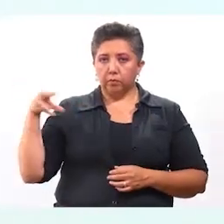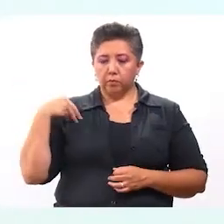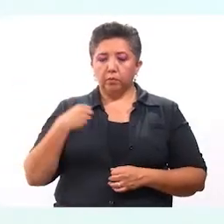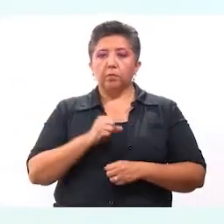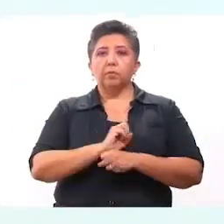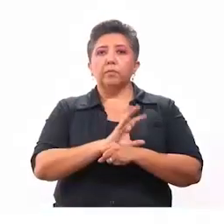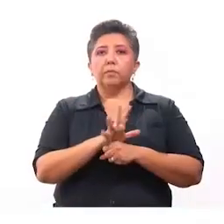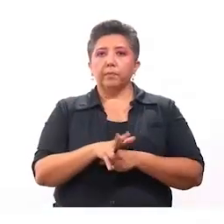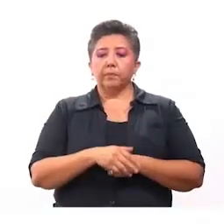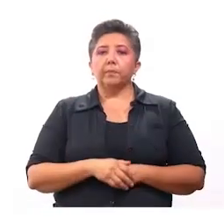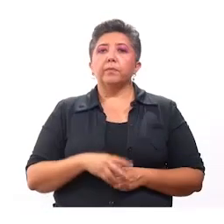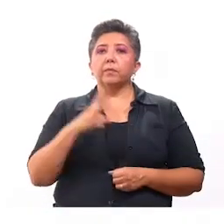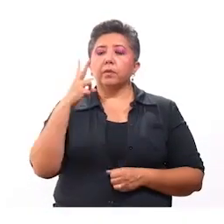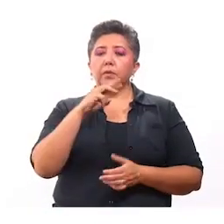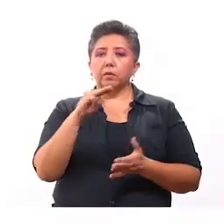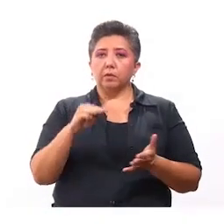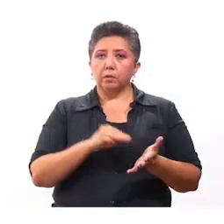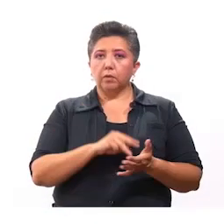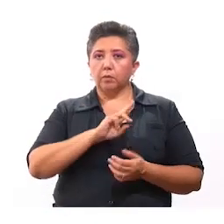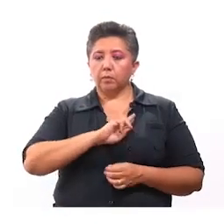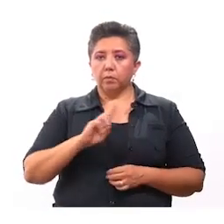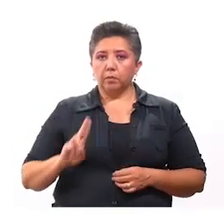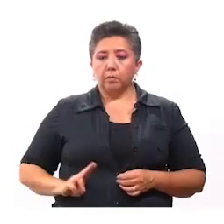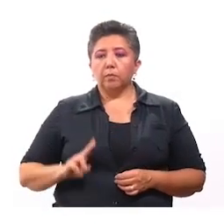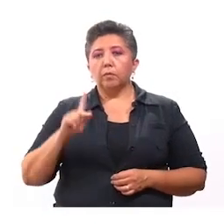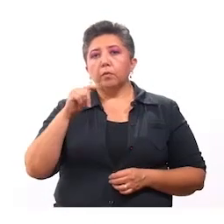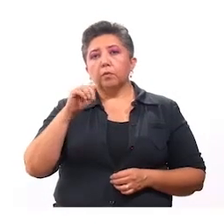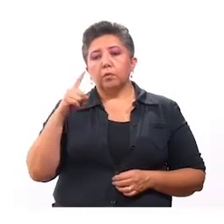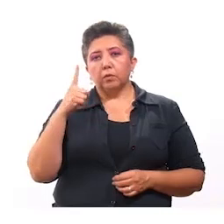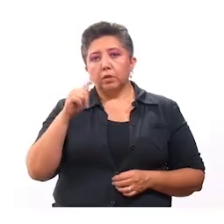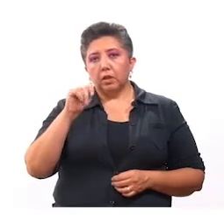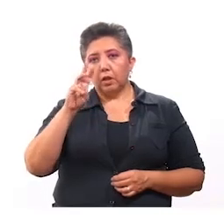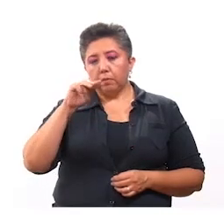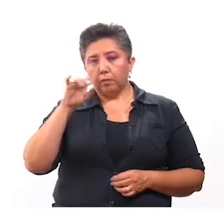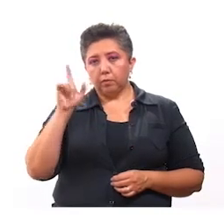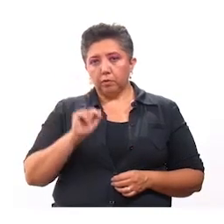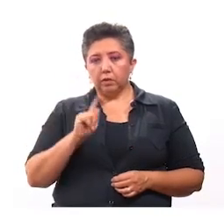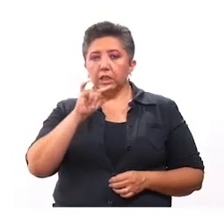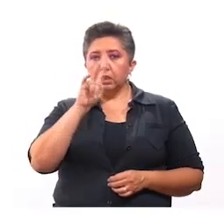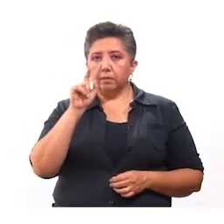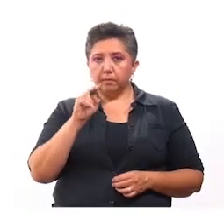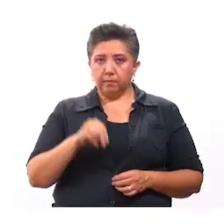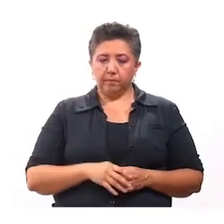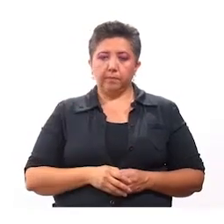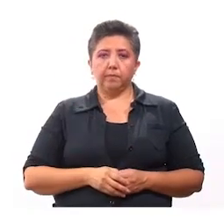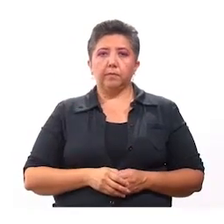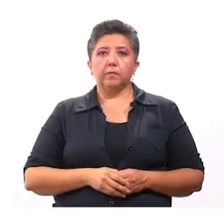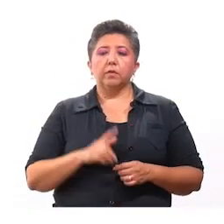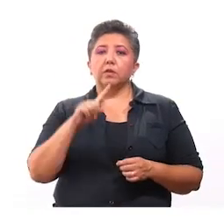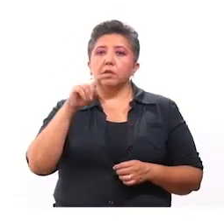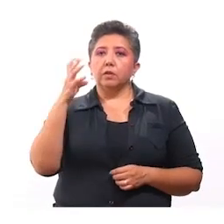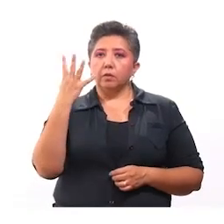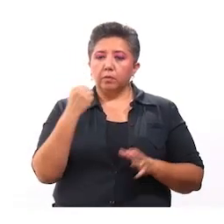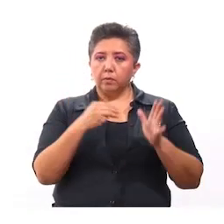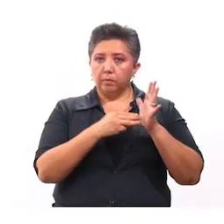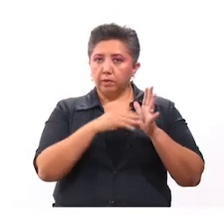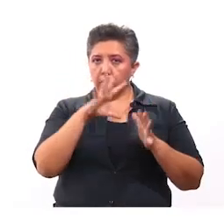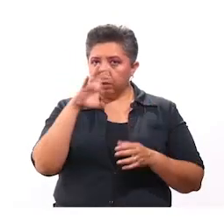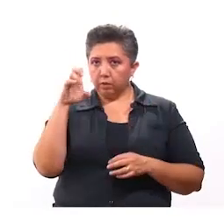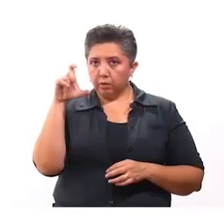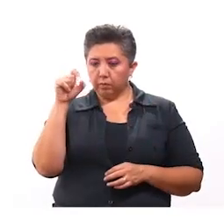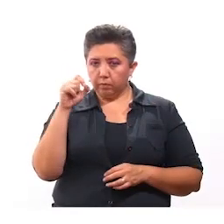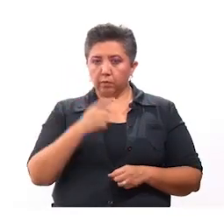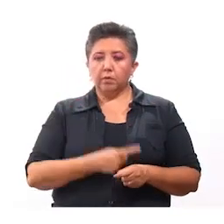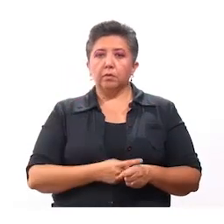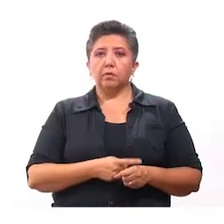de coronavirus, 2 en Mérida, Humán y Motul y 1 en Temozón y Tizimín. De los 109.520